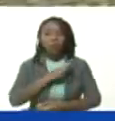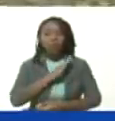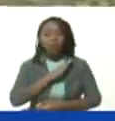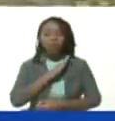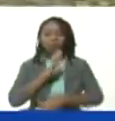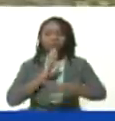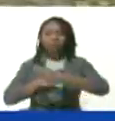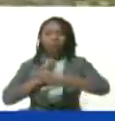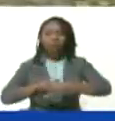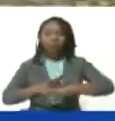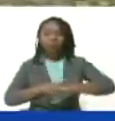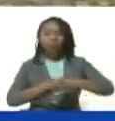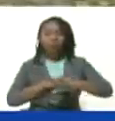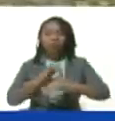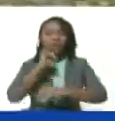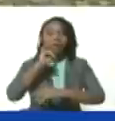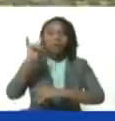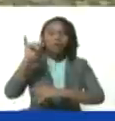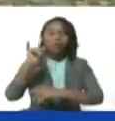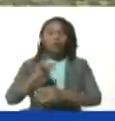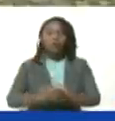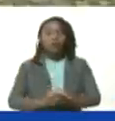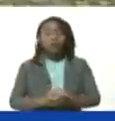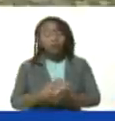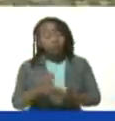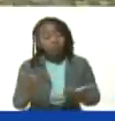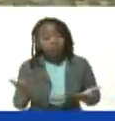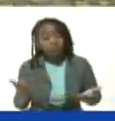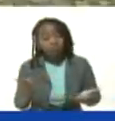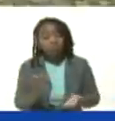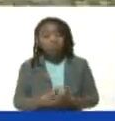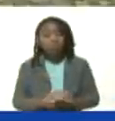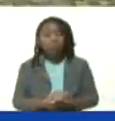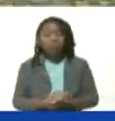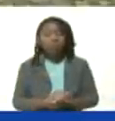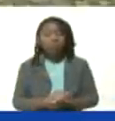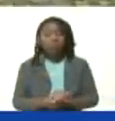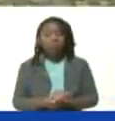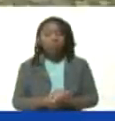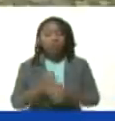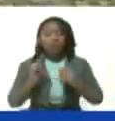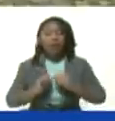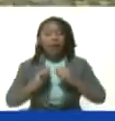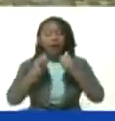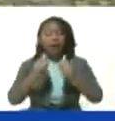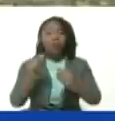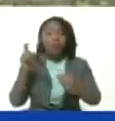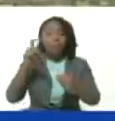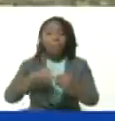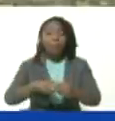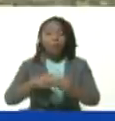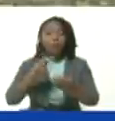avisarles, anunciarles, que en el inicio del registro nacional establecido por la